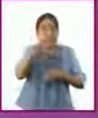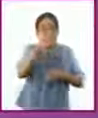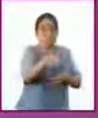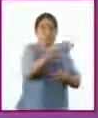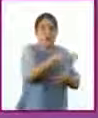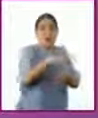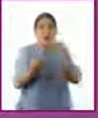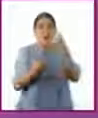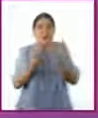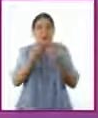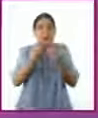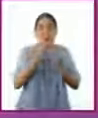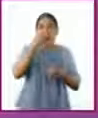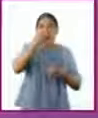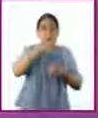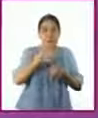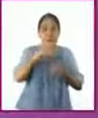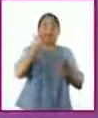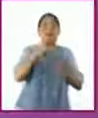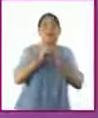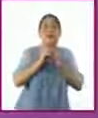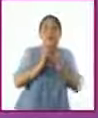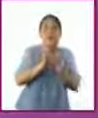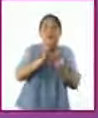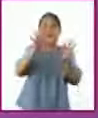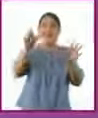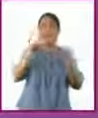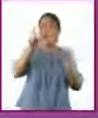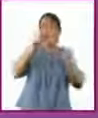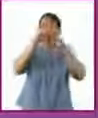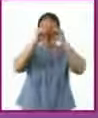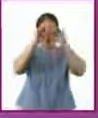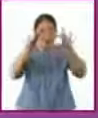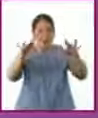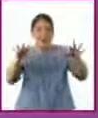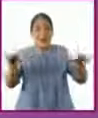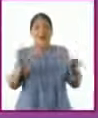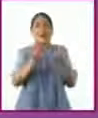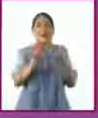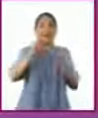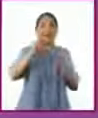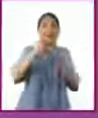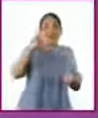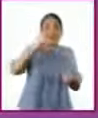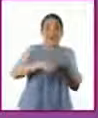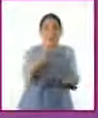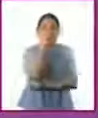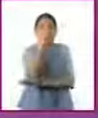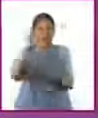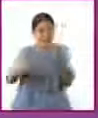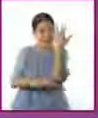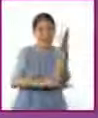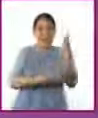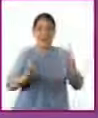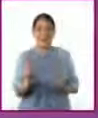Iluminaron todas las cosas del mundo, lo escondieron en el pedernal y en las